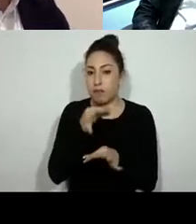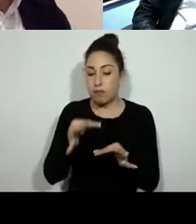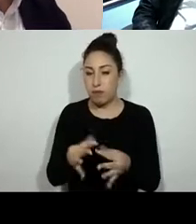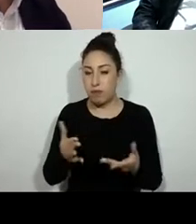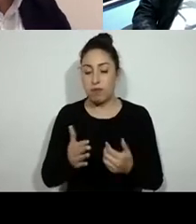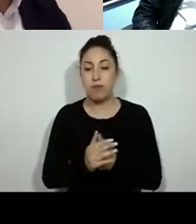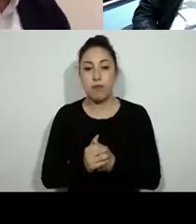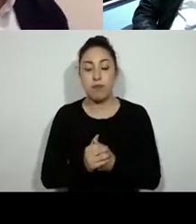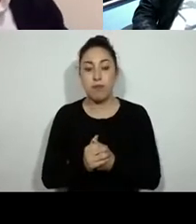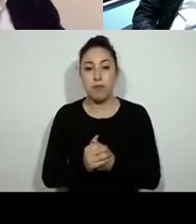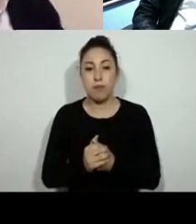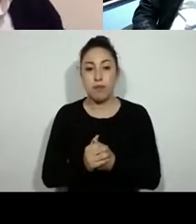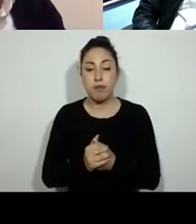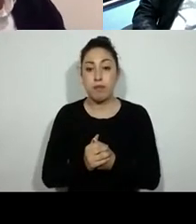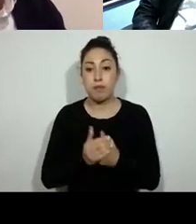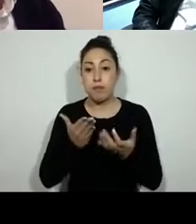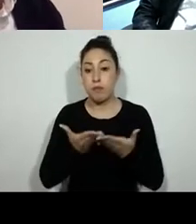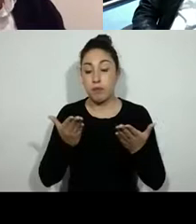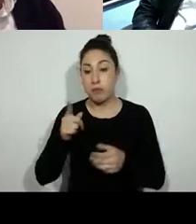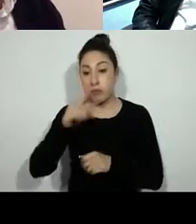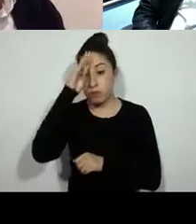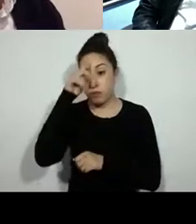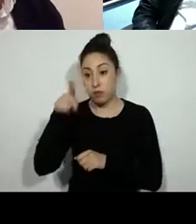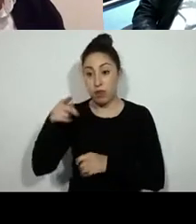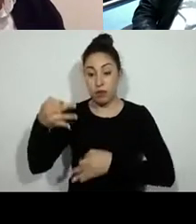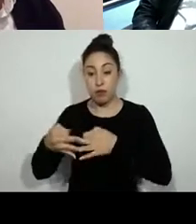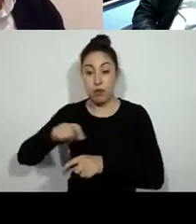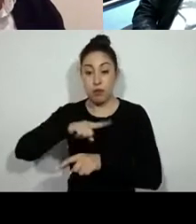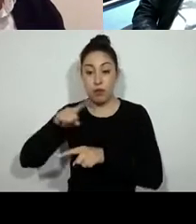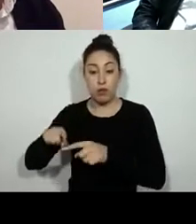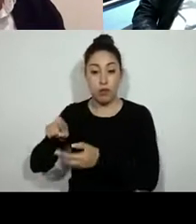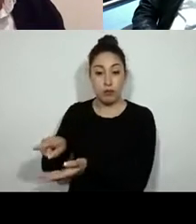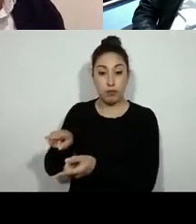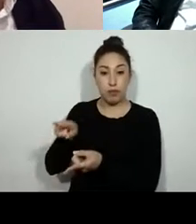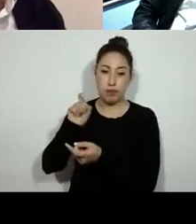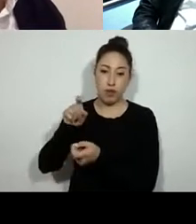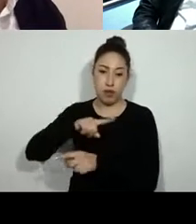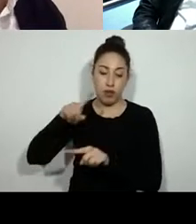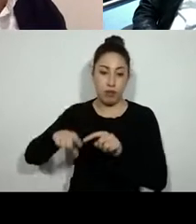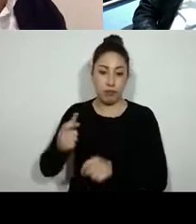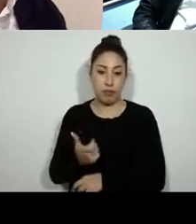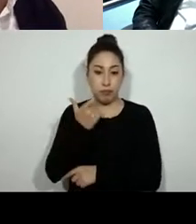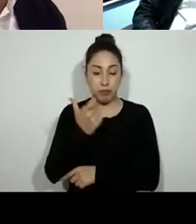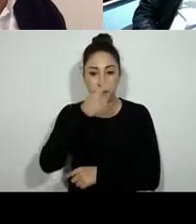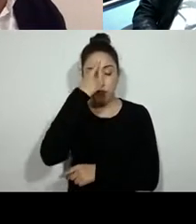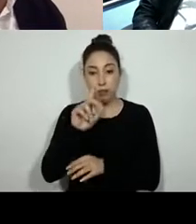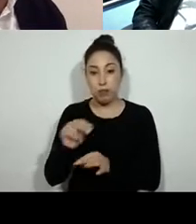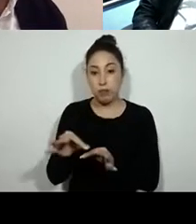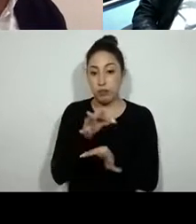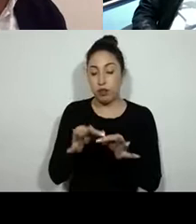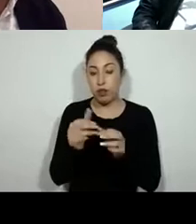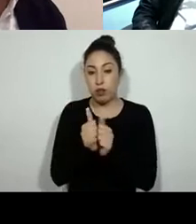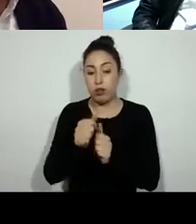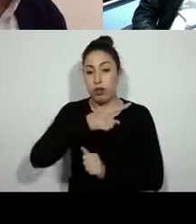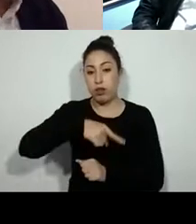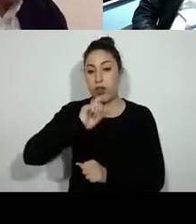se arrebatase el dinero al tribunal para tratar de dejar sin materia la sentencia en lo que se conoce como una chicanada